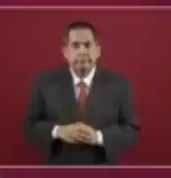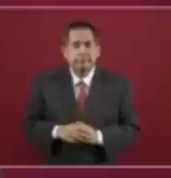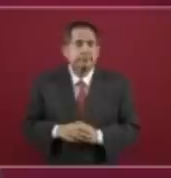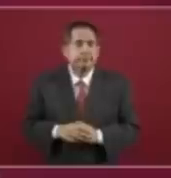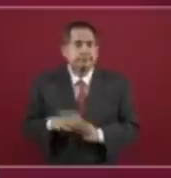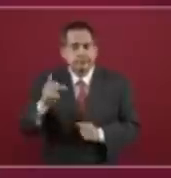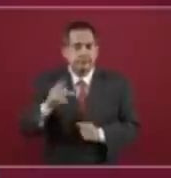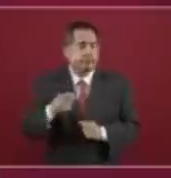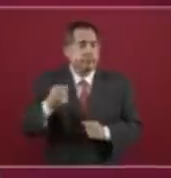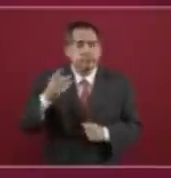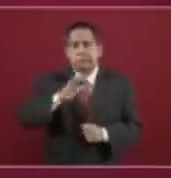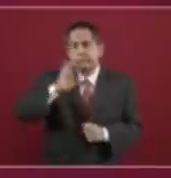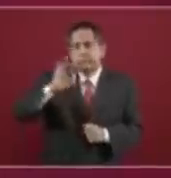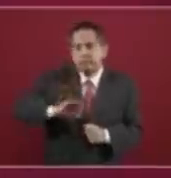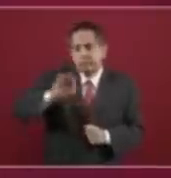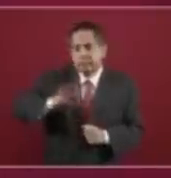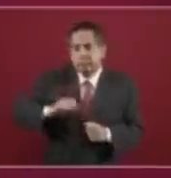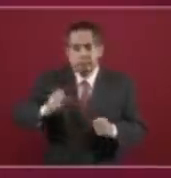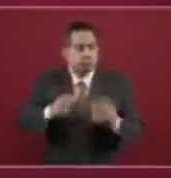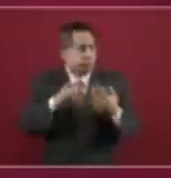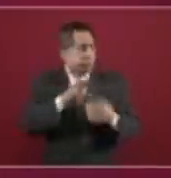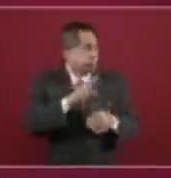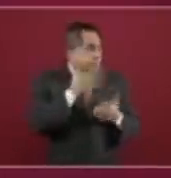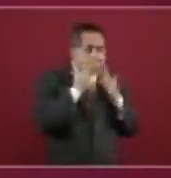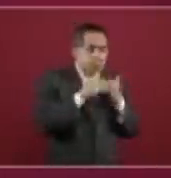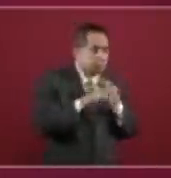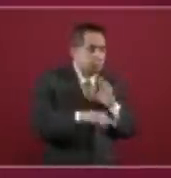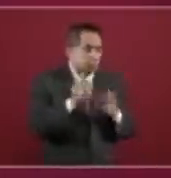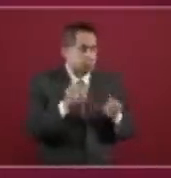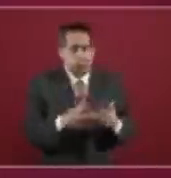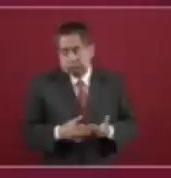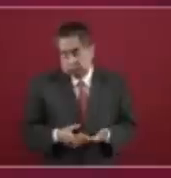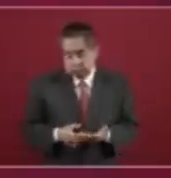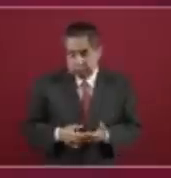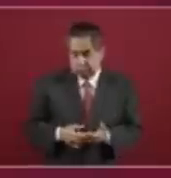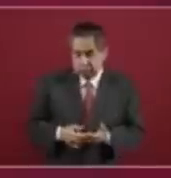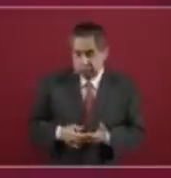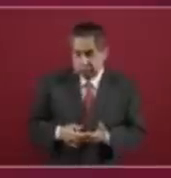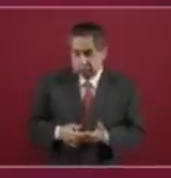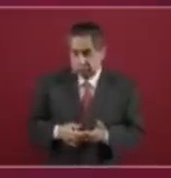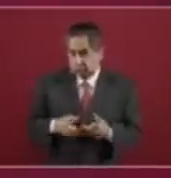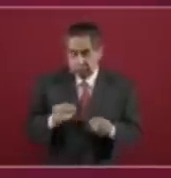el porcentaje no encontrado es